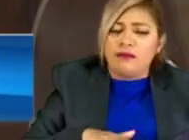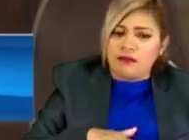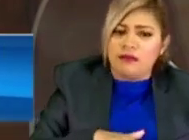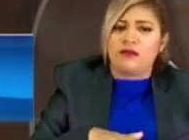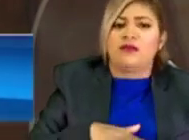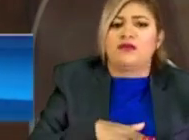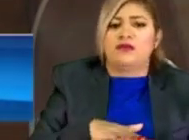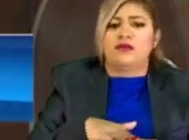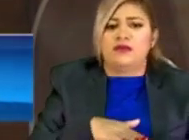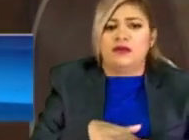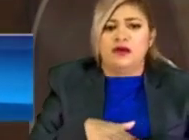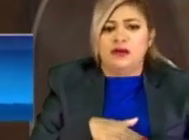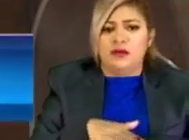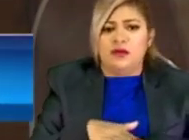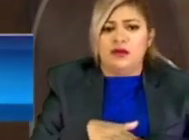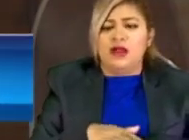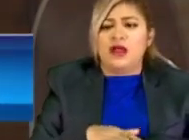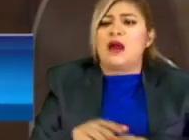a los que no se han vacunado,